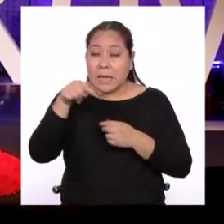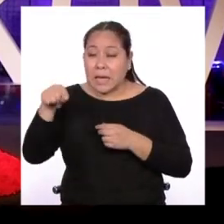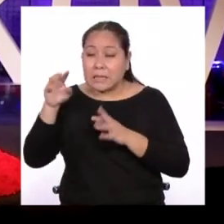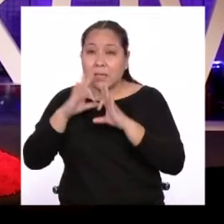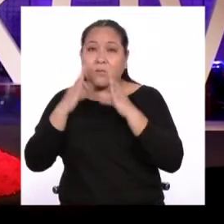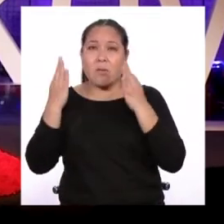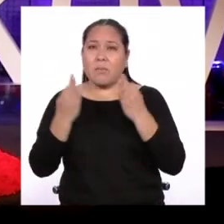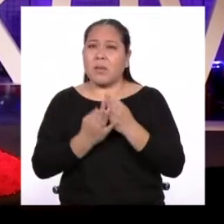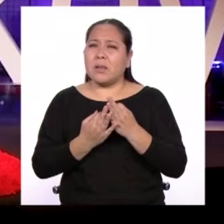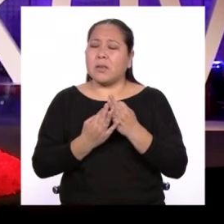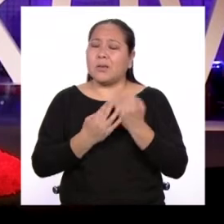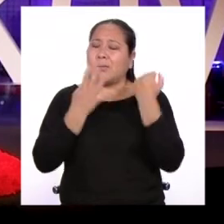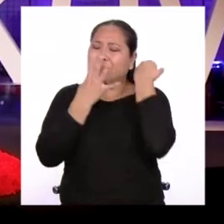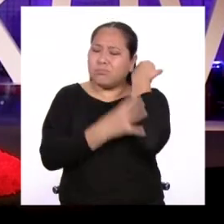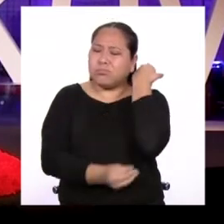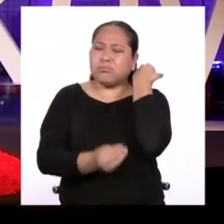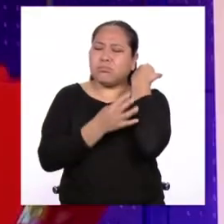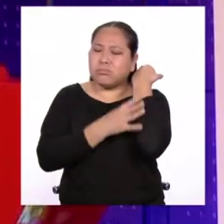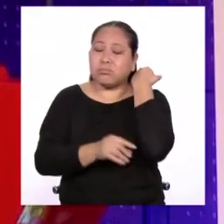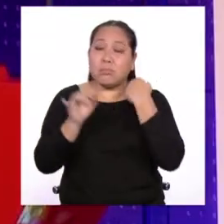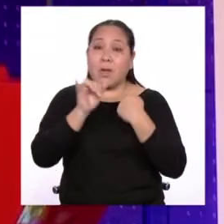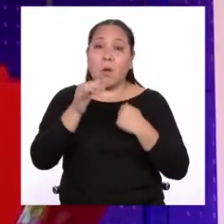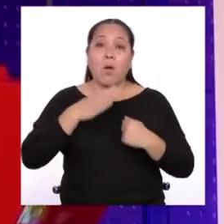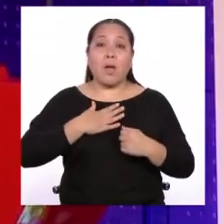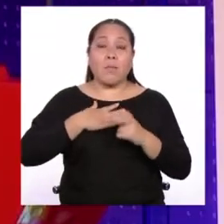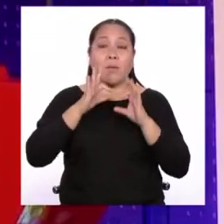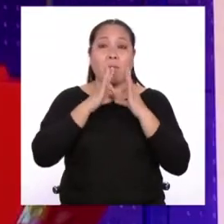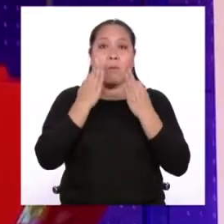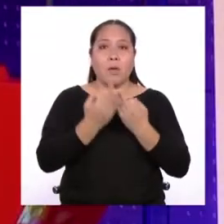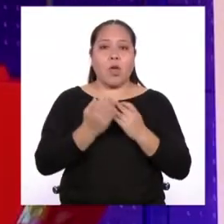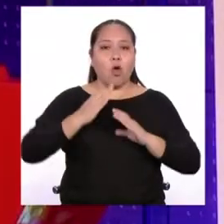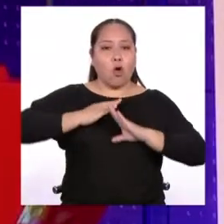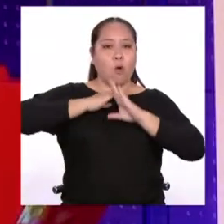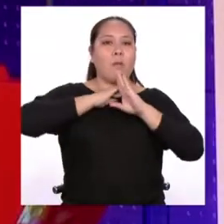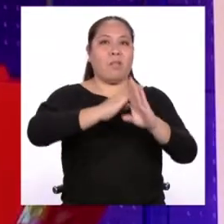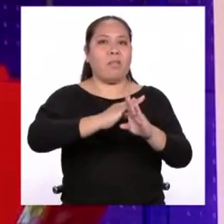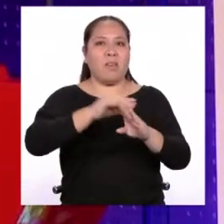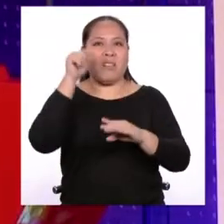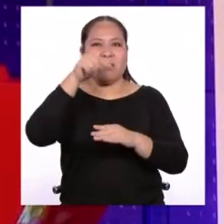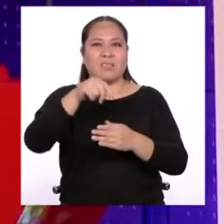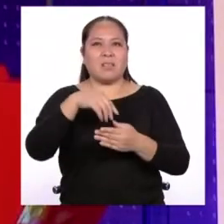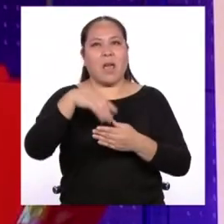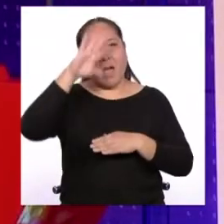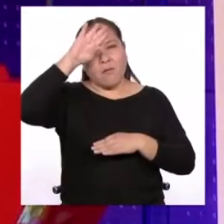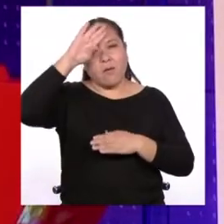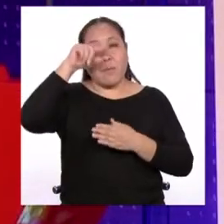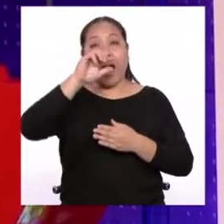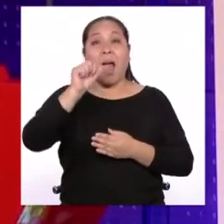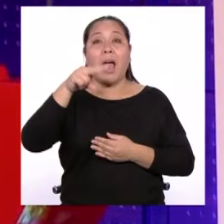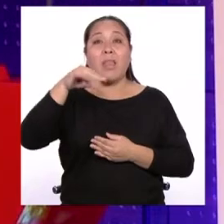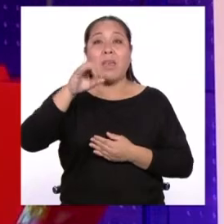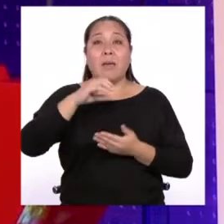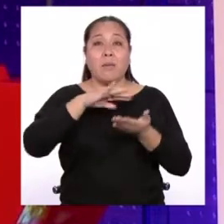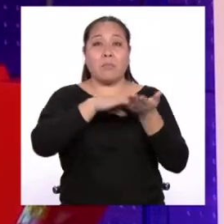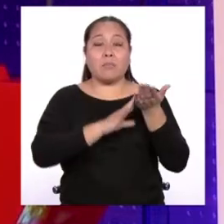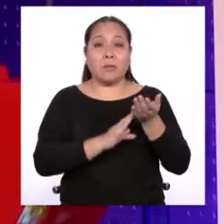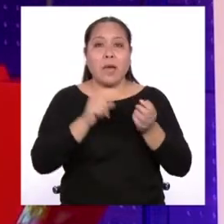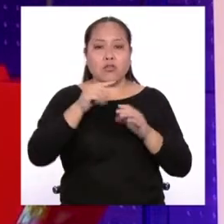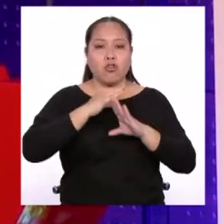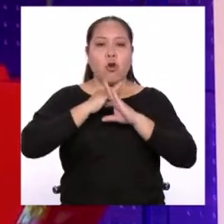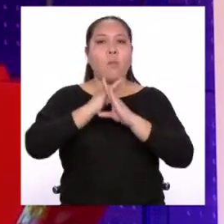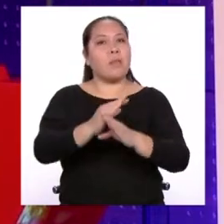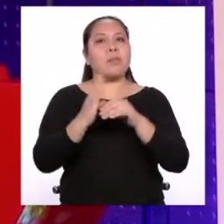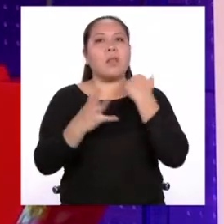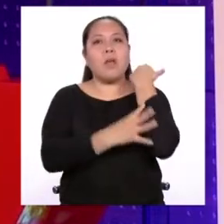extrema pobreza, como era mi familia. Combatir la anemia es combatir la pobreza,